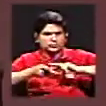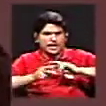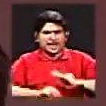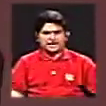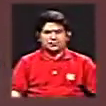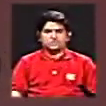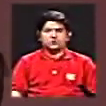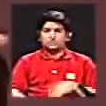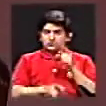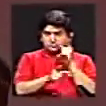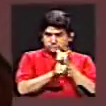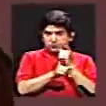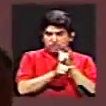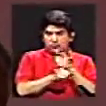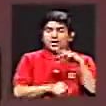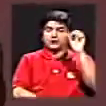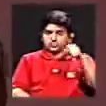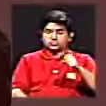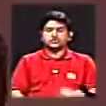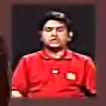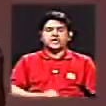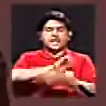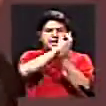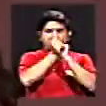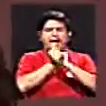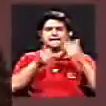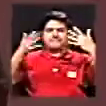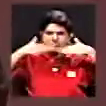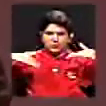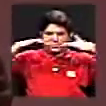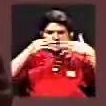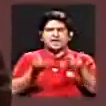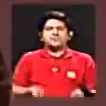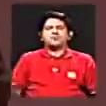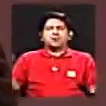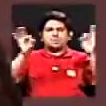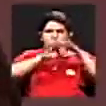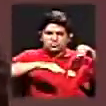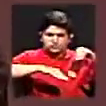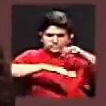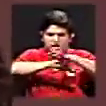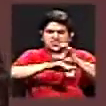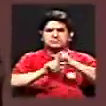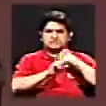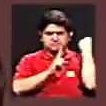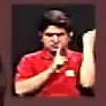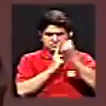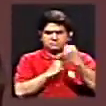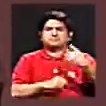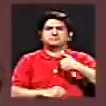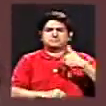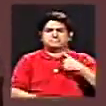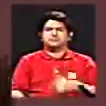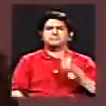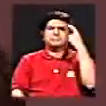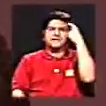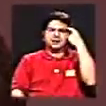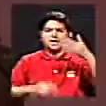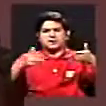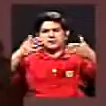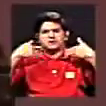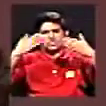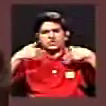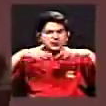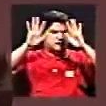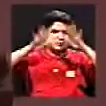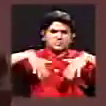Si efectivamente, y eso sí es cierto, el cambio climático ha generado algún cambio importante en las condiciones, digamos, a nivel de clima, de